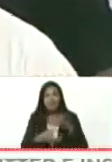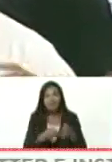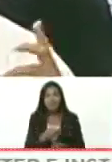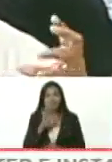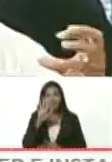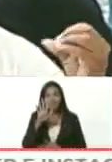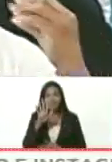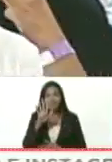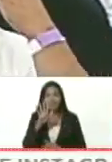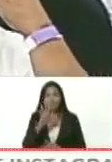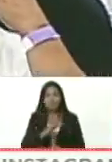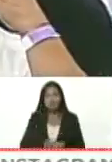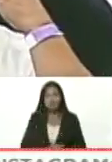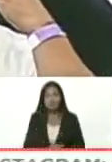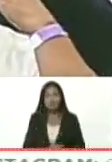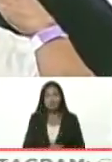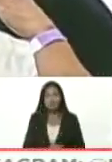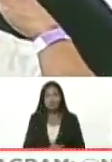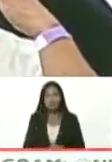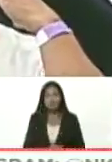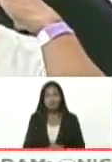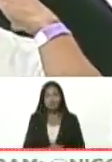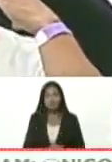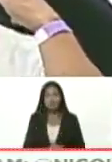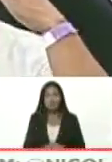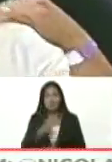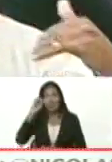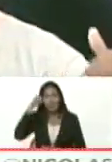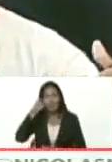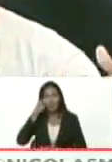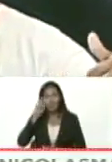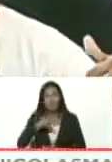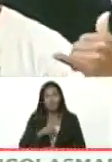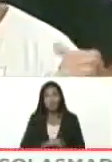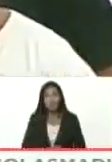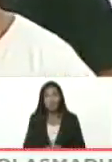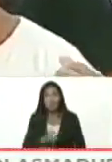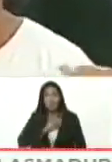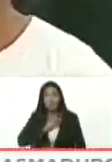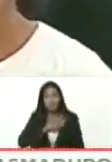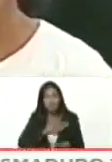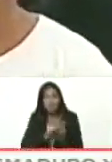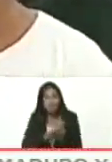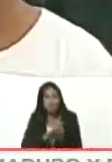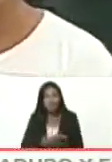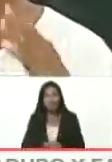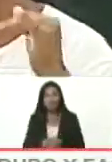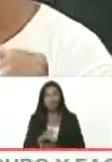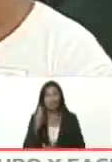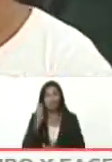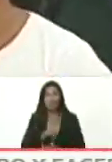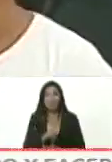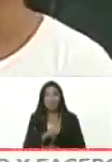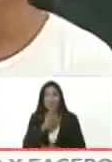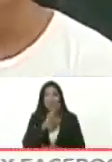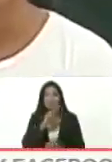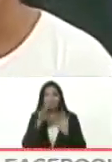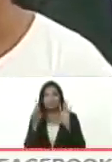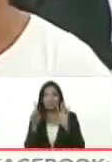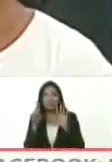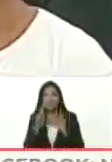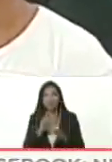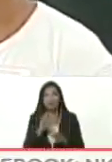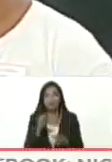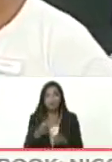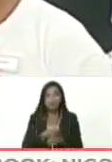5. Perdón, ya déjame acordarme. Carmen Victoria Pérez, no te me pongas nerviosa. Fue este mes pasado, el 26. El 26